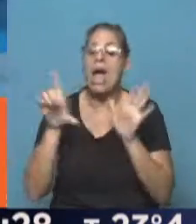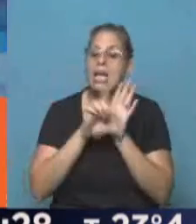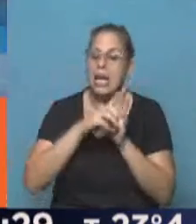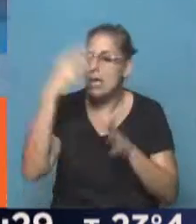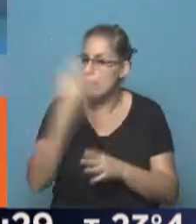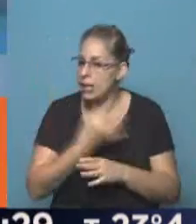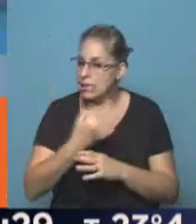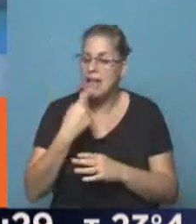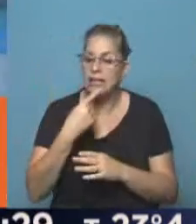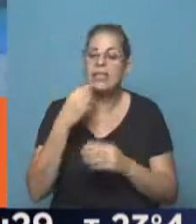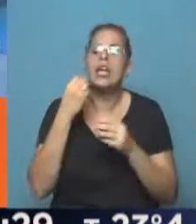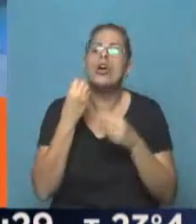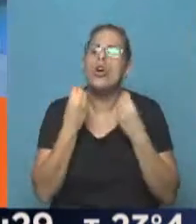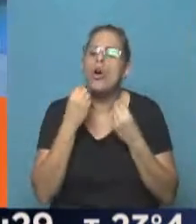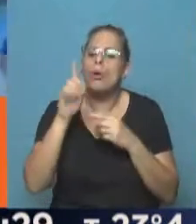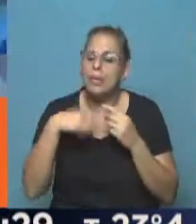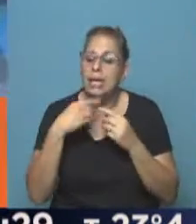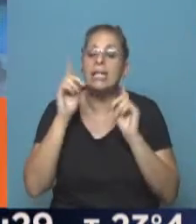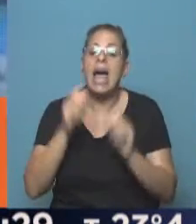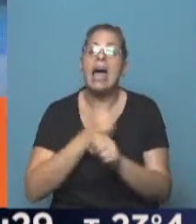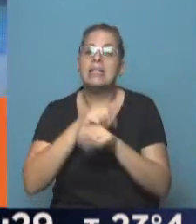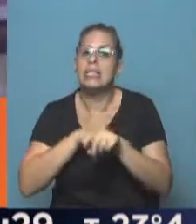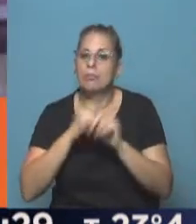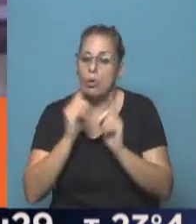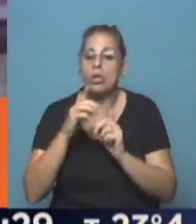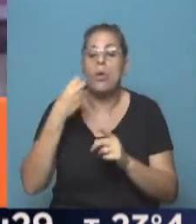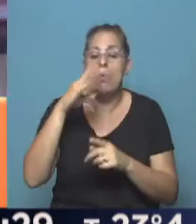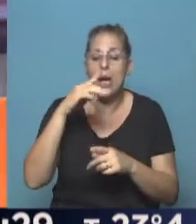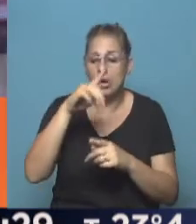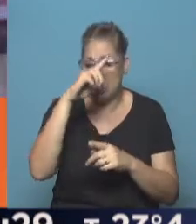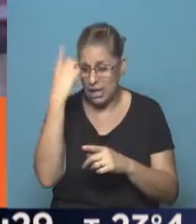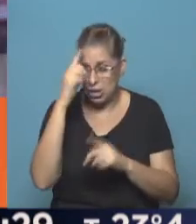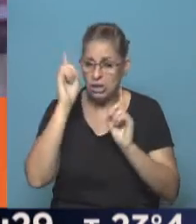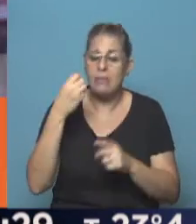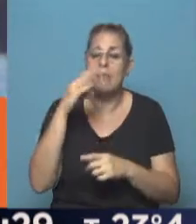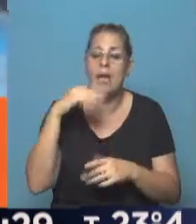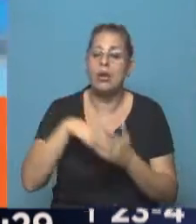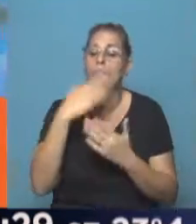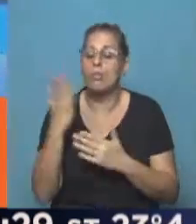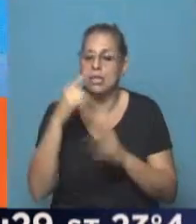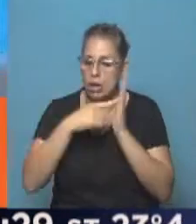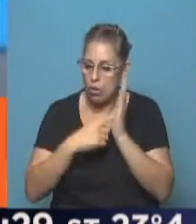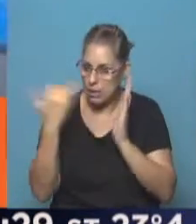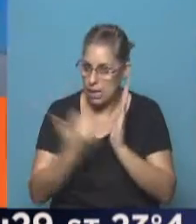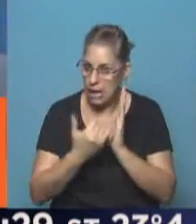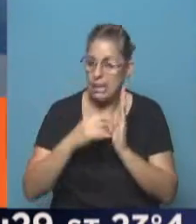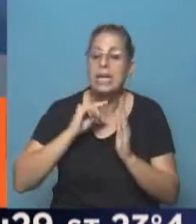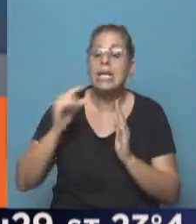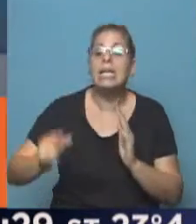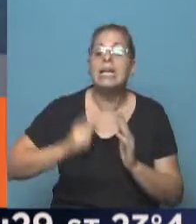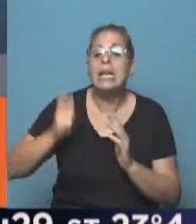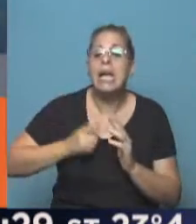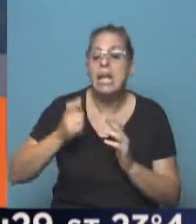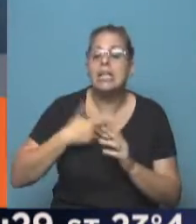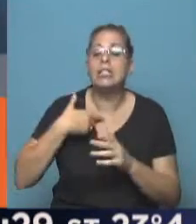que dicen cómo y hasta cuándo, el Banco Nación tiene normas, el Banco Provincia tiene normas, y en lo que es los créditos generales del